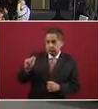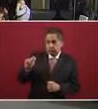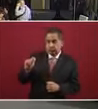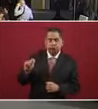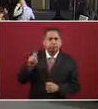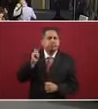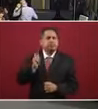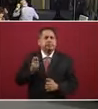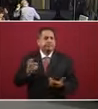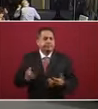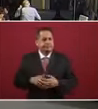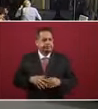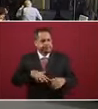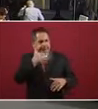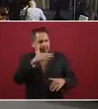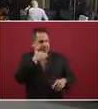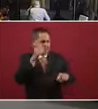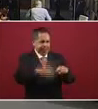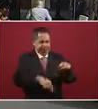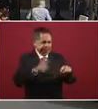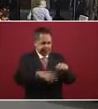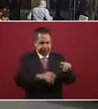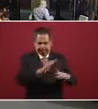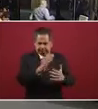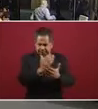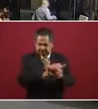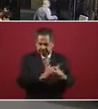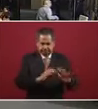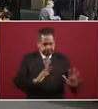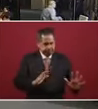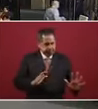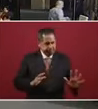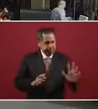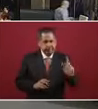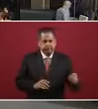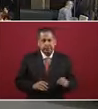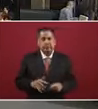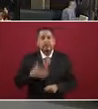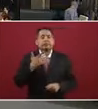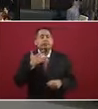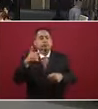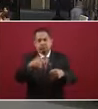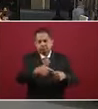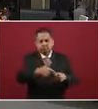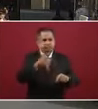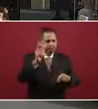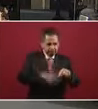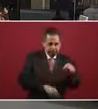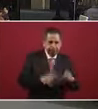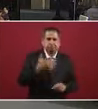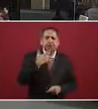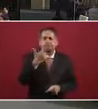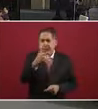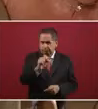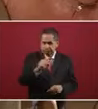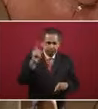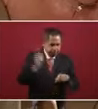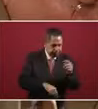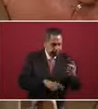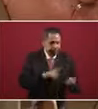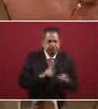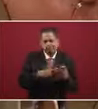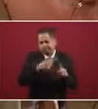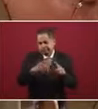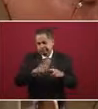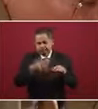combatiendo la corrupción, está obviamente quitando el huachicoleo en el gas, en el petróleo, las gasolinas y